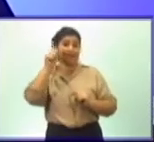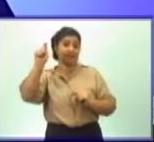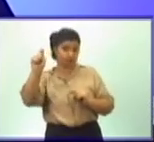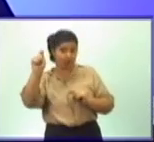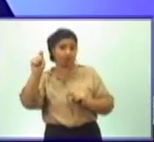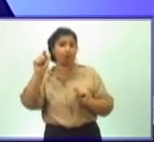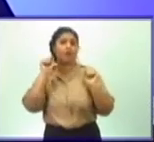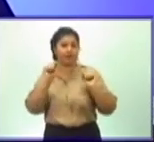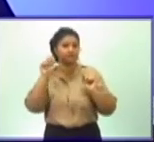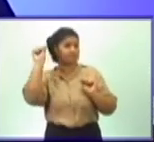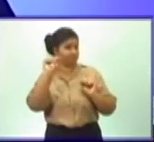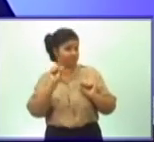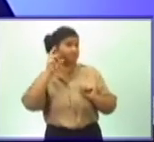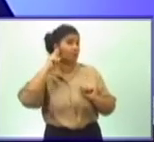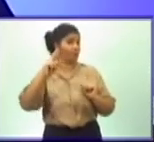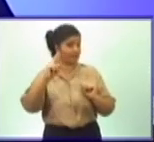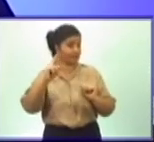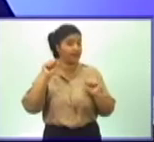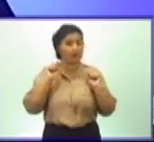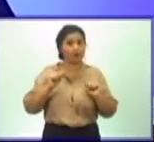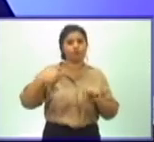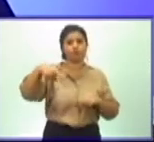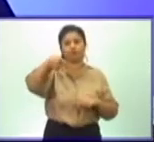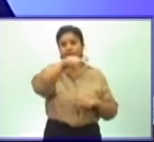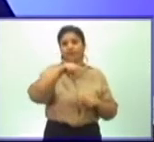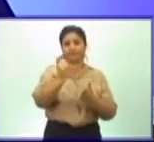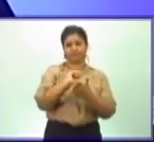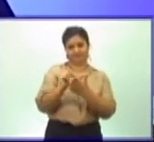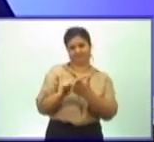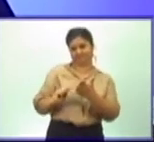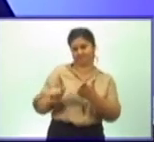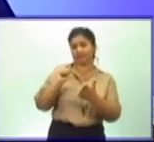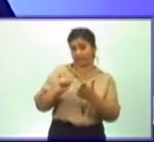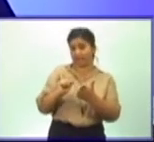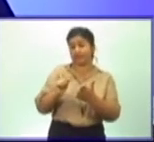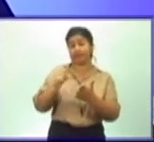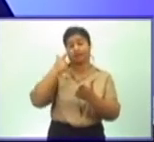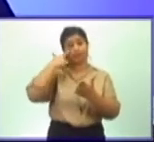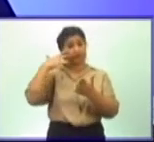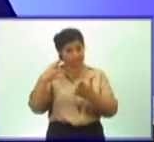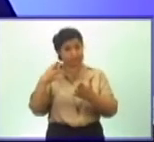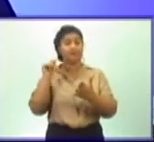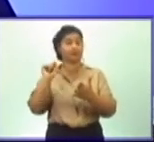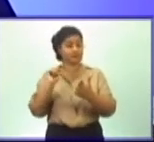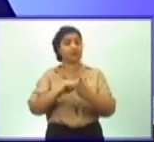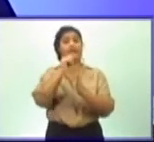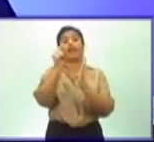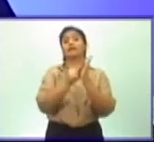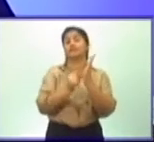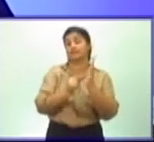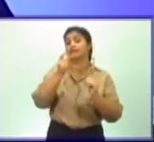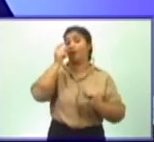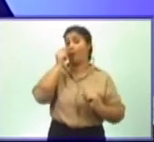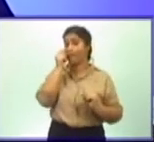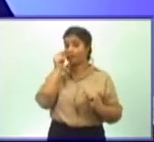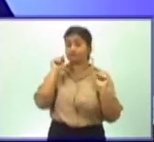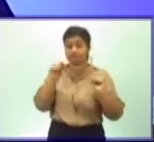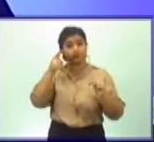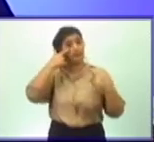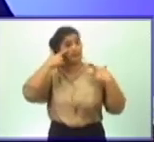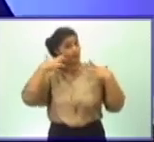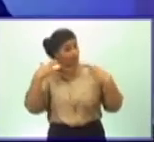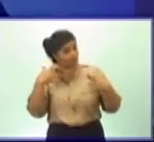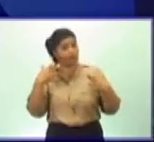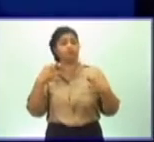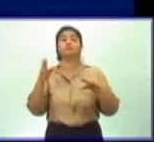notas importantes que les van a quedar en sus libretas para poder caracterizar a este personaje, que es muy importante. Incluso en muchos exámenes,